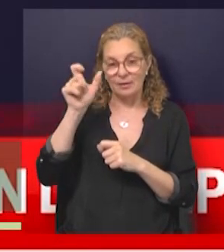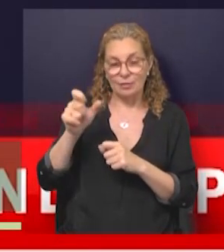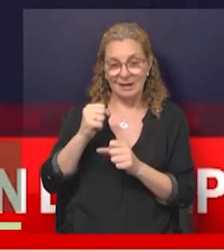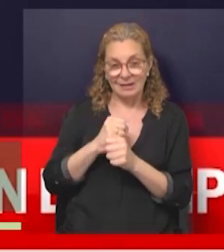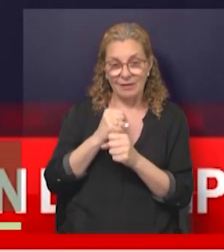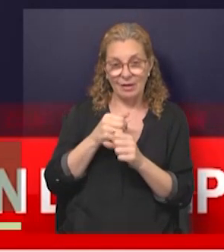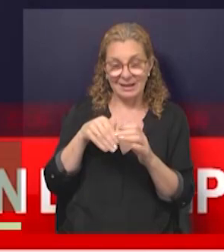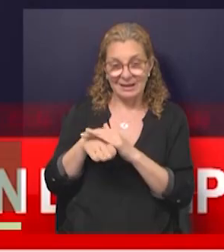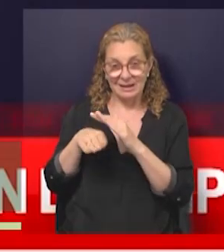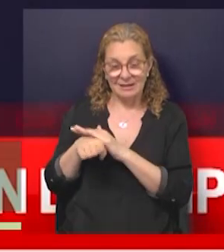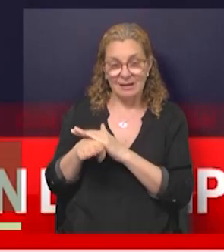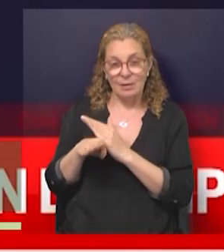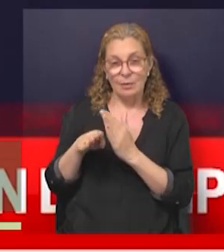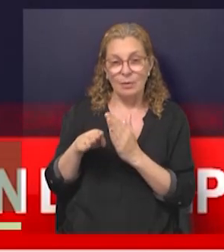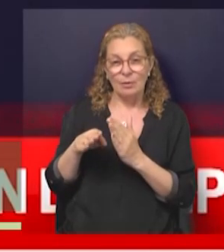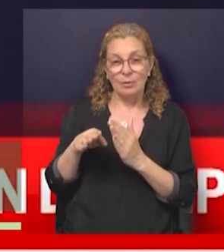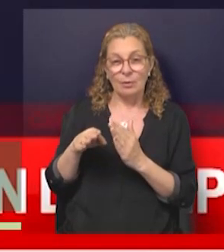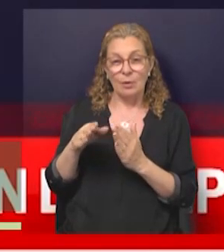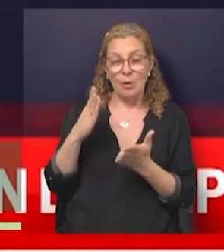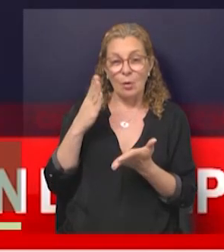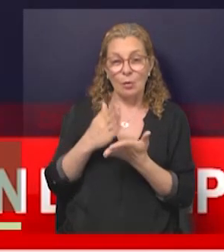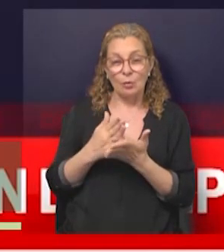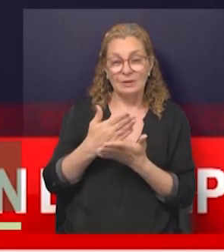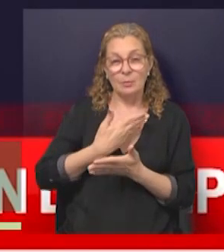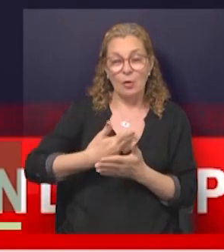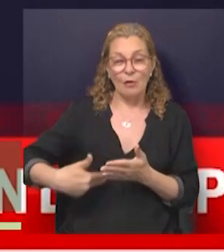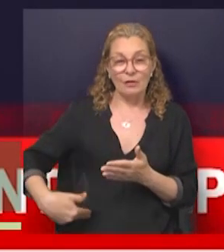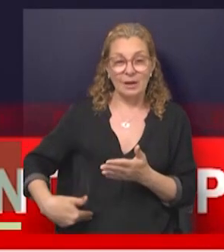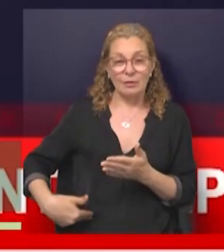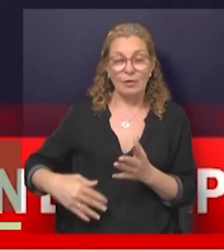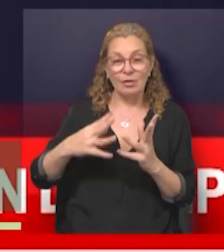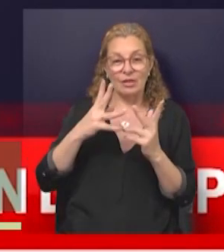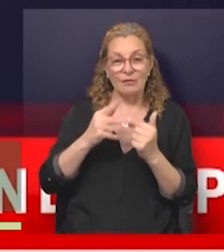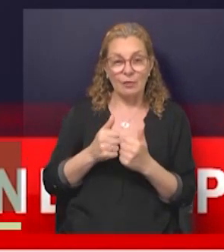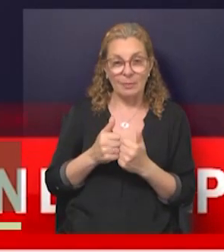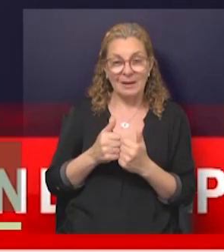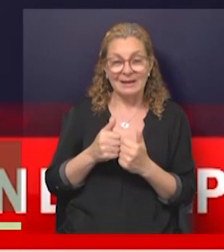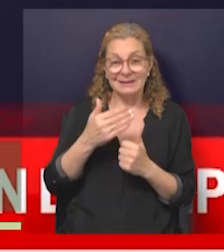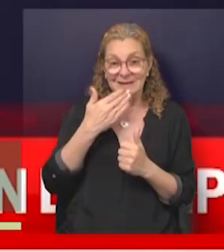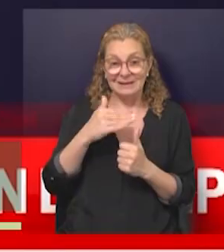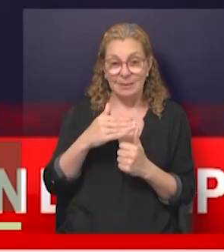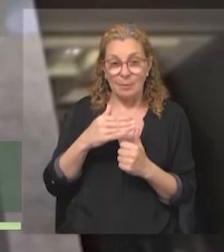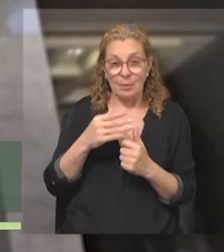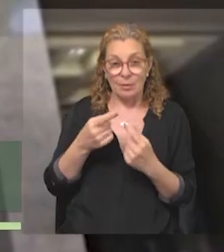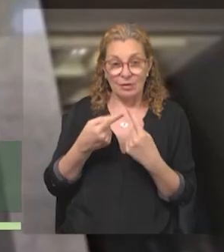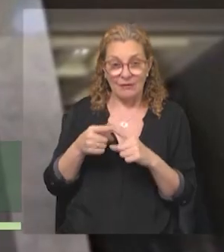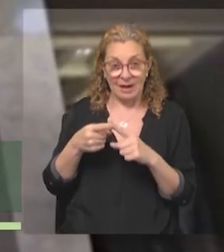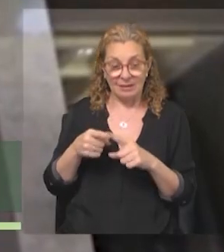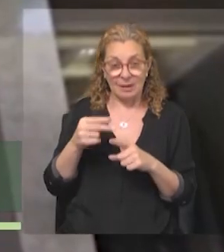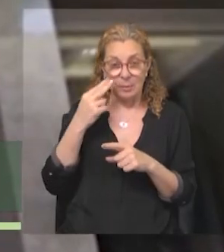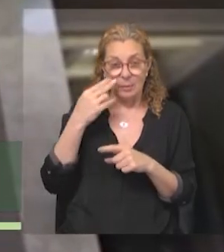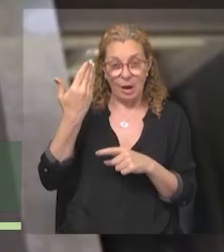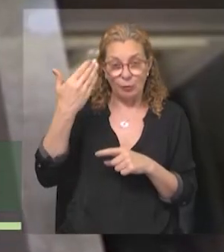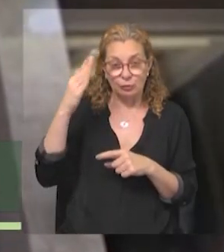ingresaron durante el único durante el último gobierno de entendemos irregular según las